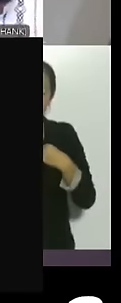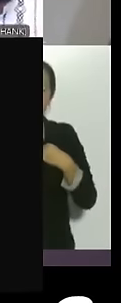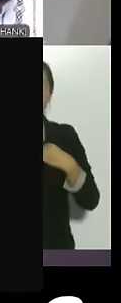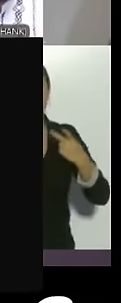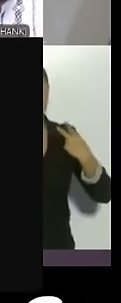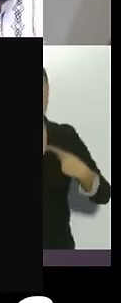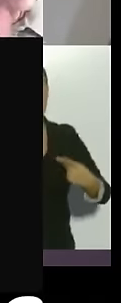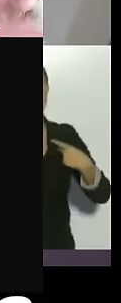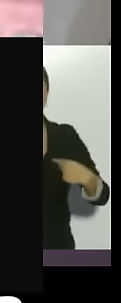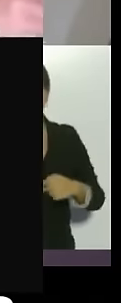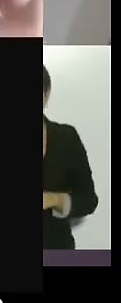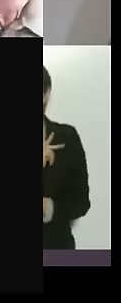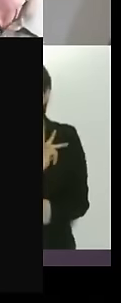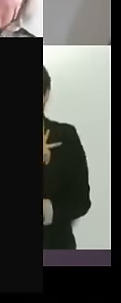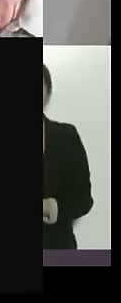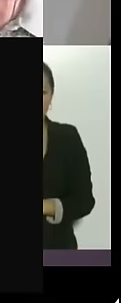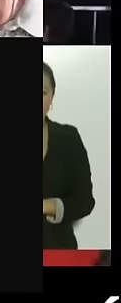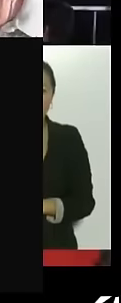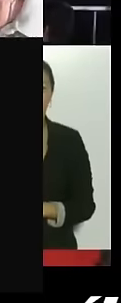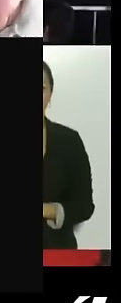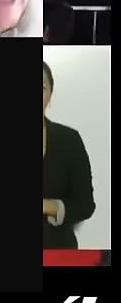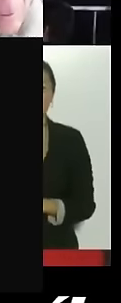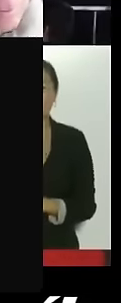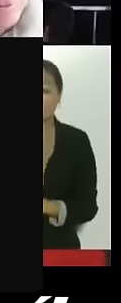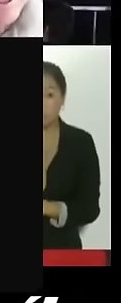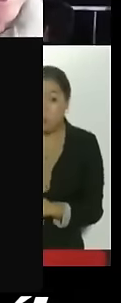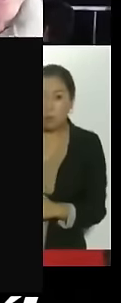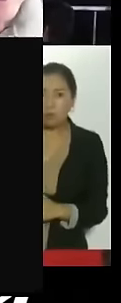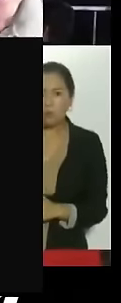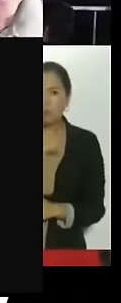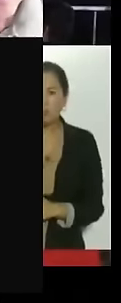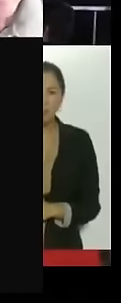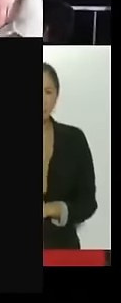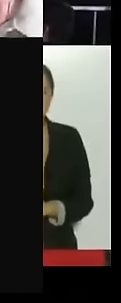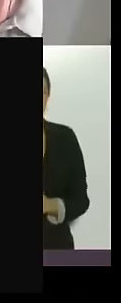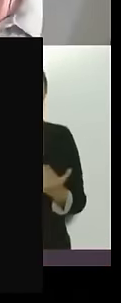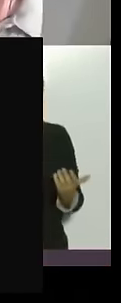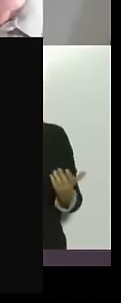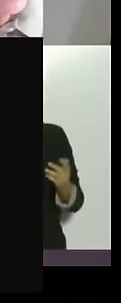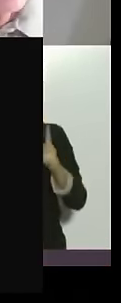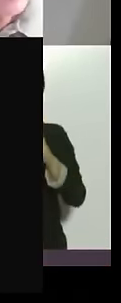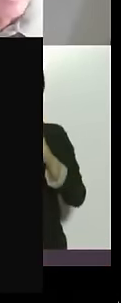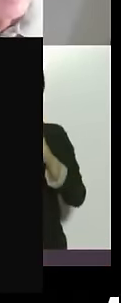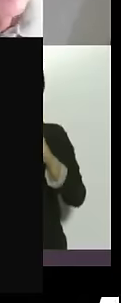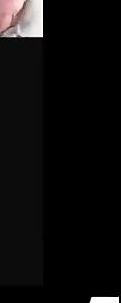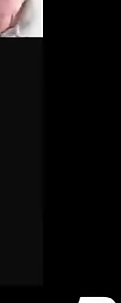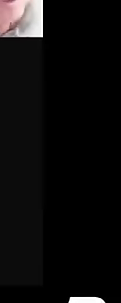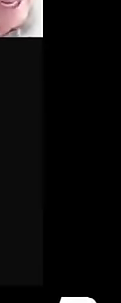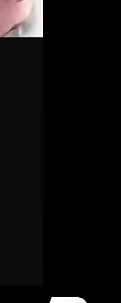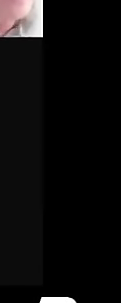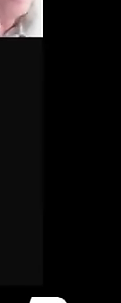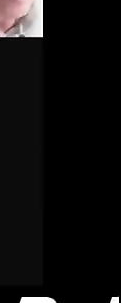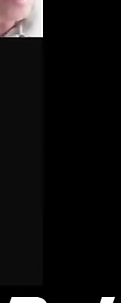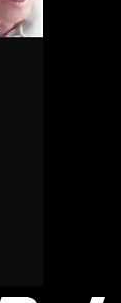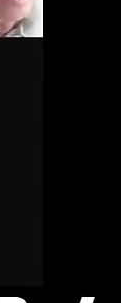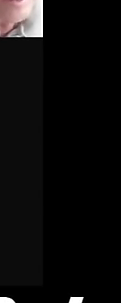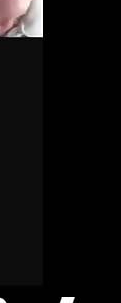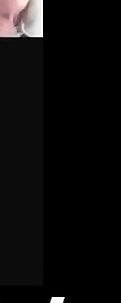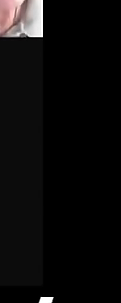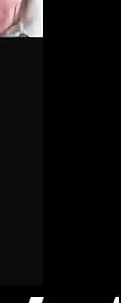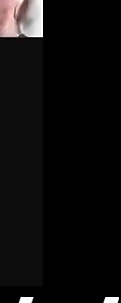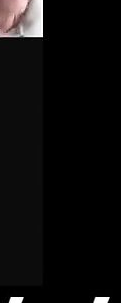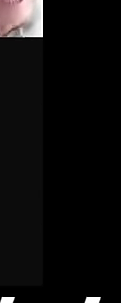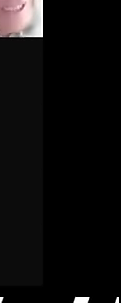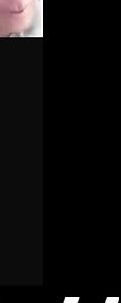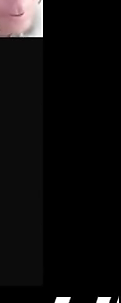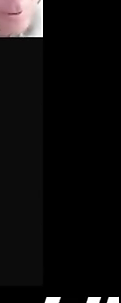peruano el colombiano el chileno se liberaron de la colonia venciendo al ejército monárquico Borbón y